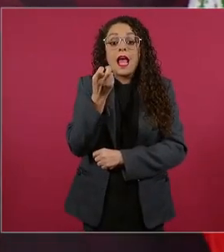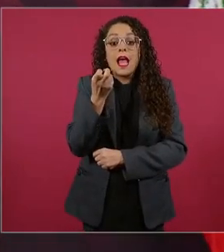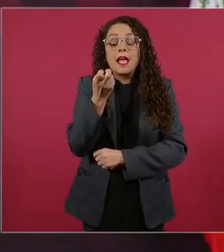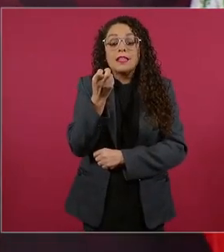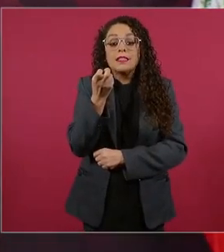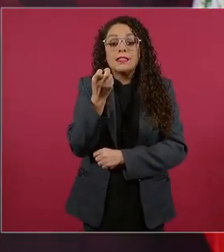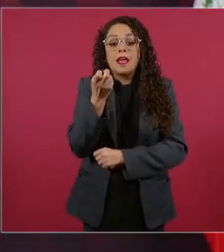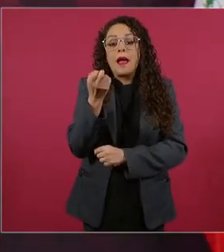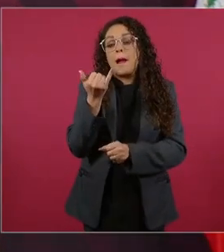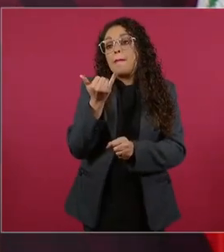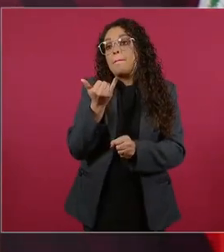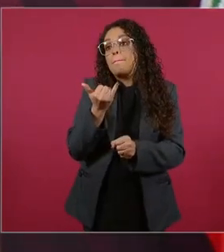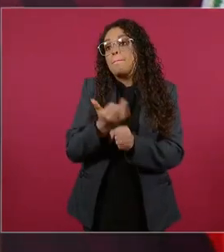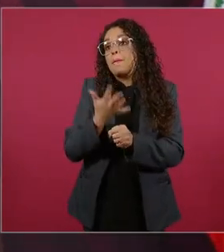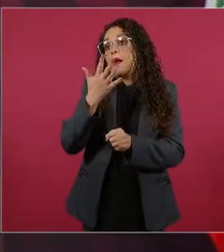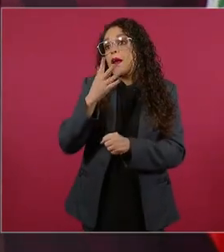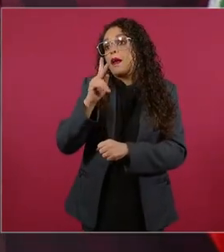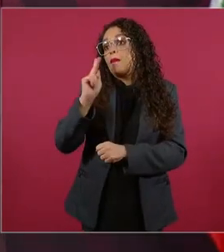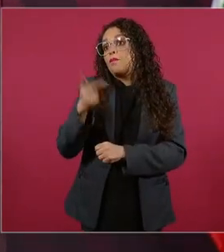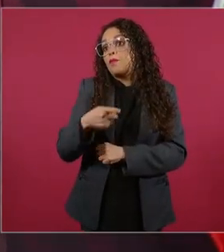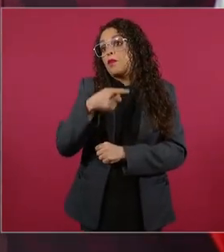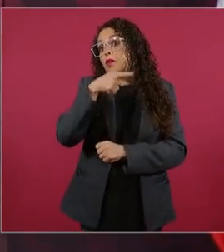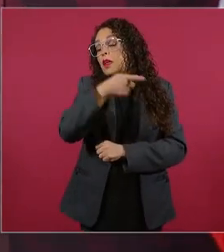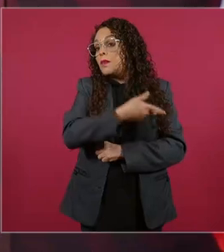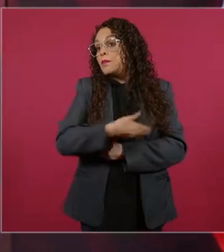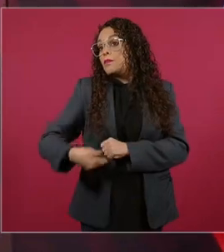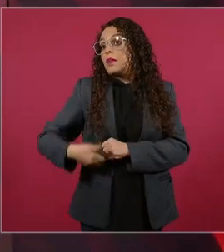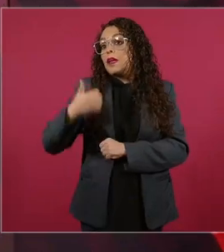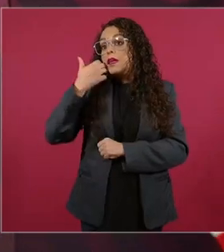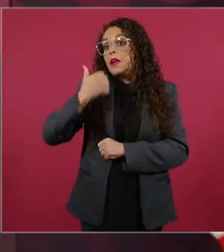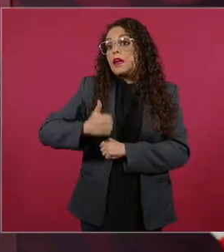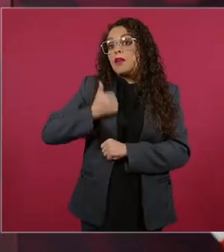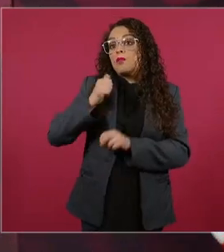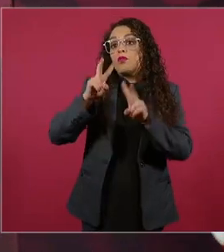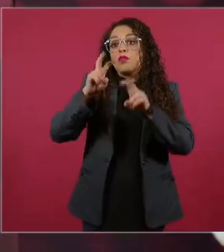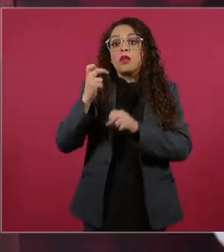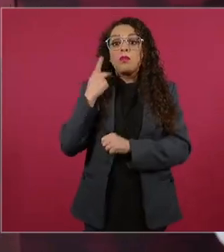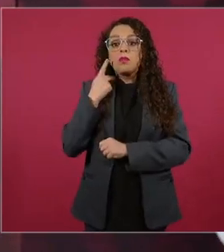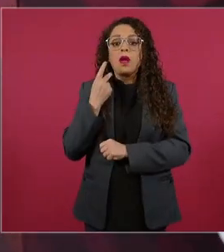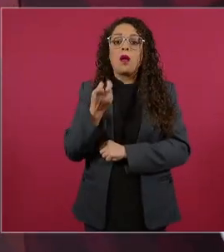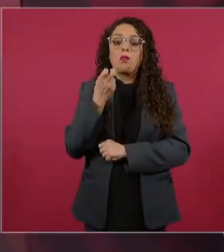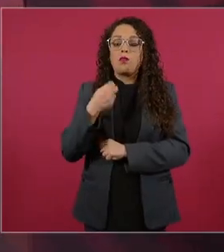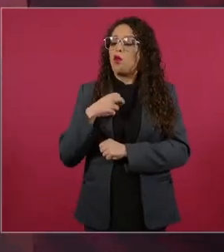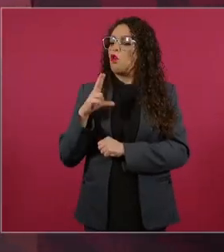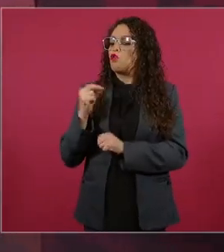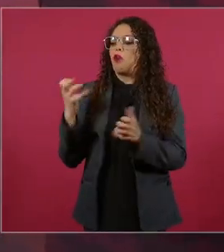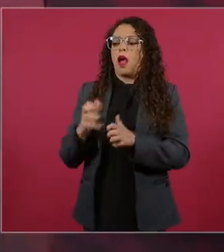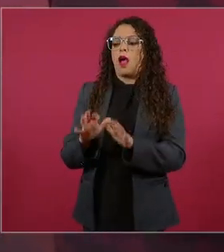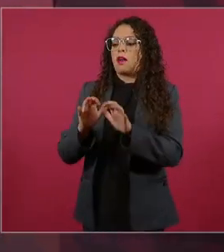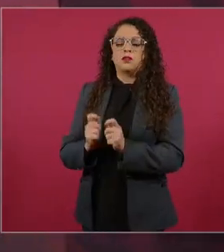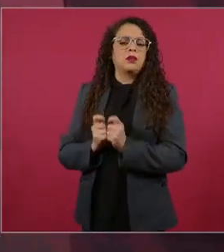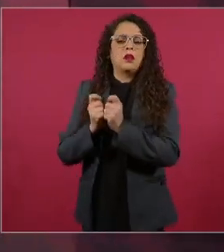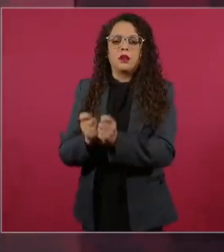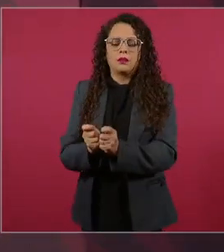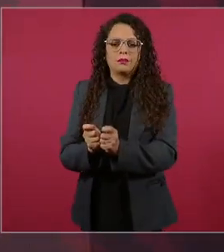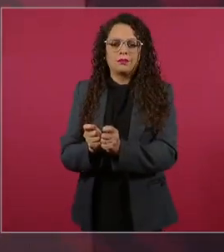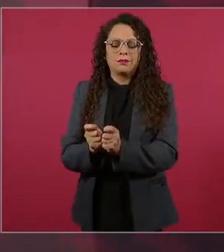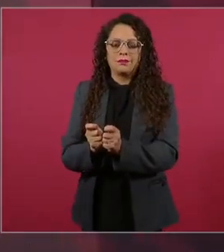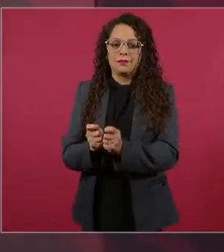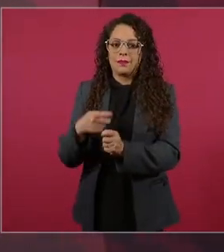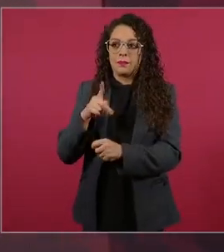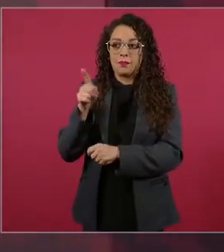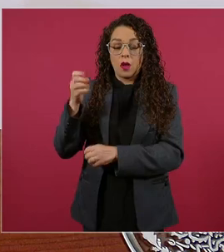Ya para entonces, desde luego que el juez sabía de qué se trataba, porque unos días